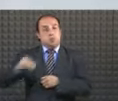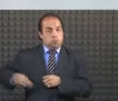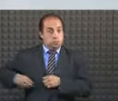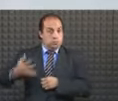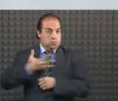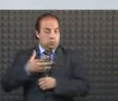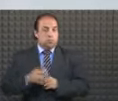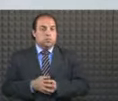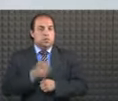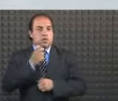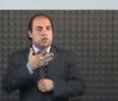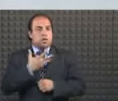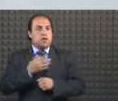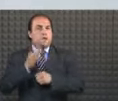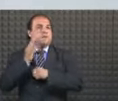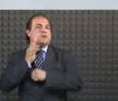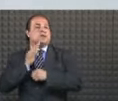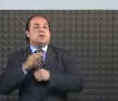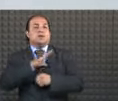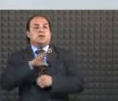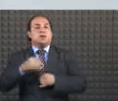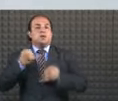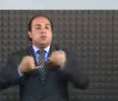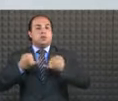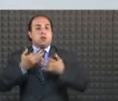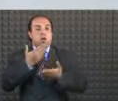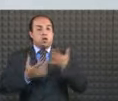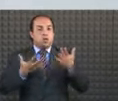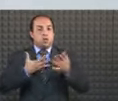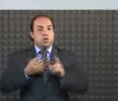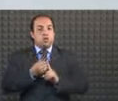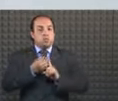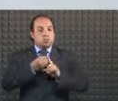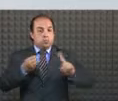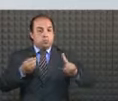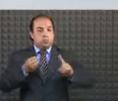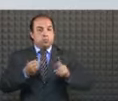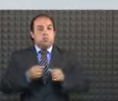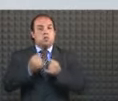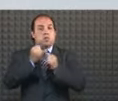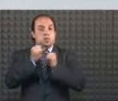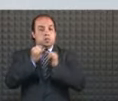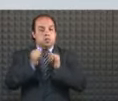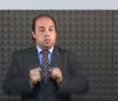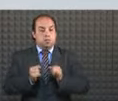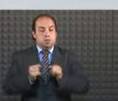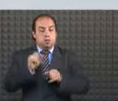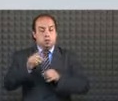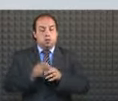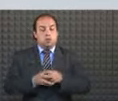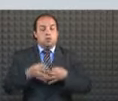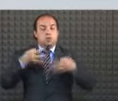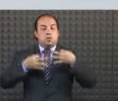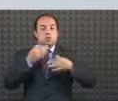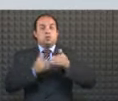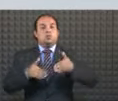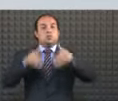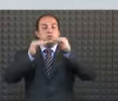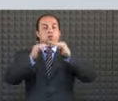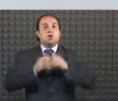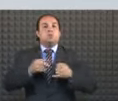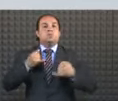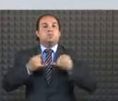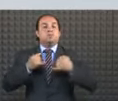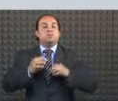que ver con la Fiscalía General de Justicia, que hoy es un organismo autónomo, y del Tribunal Superior de Justicia. Así como